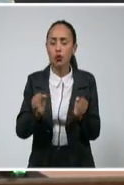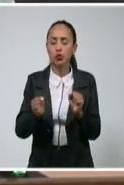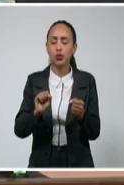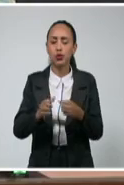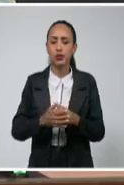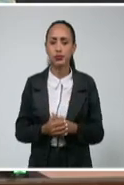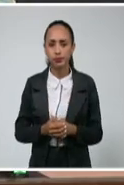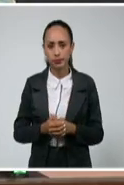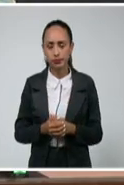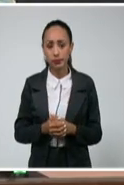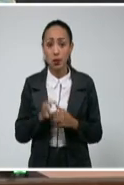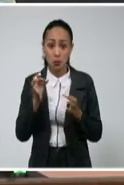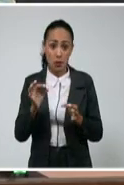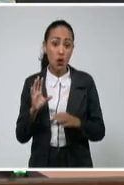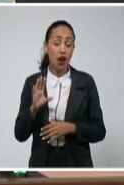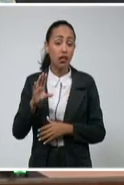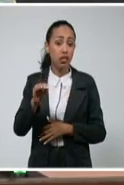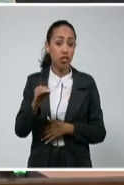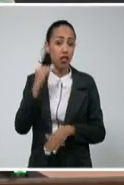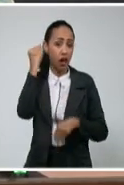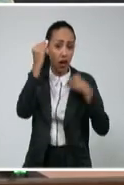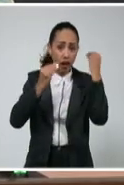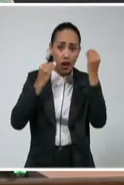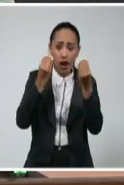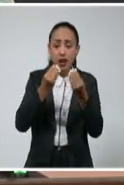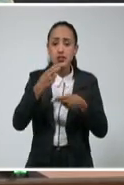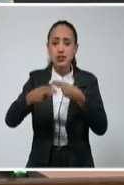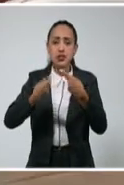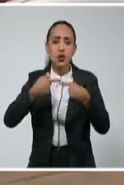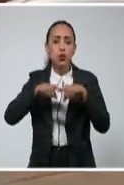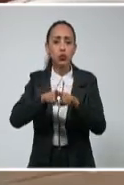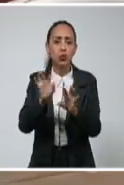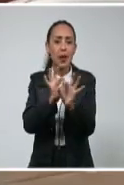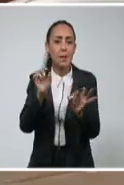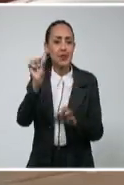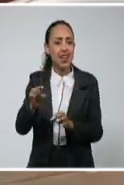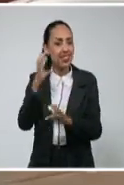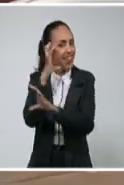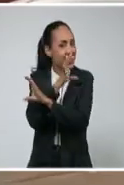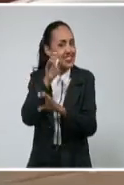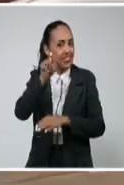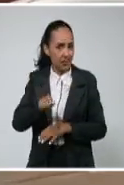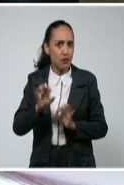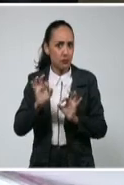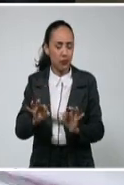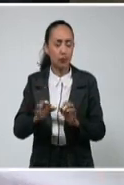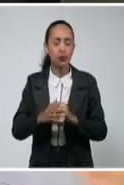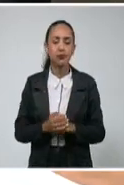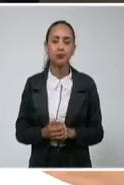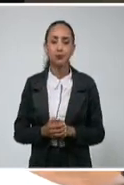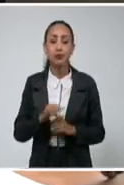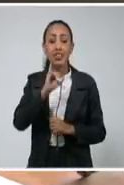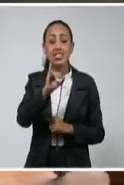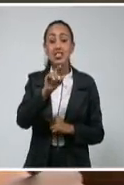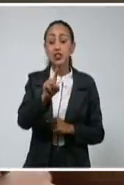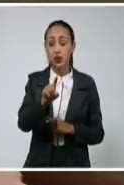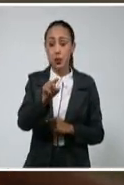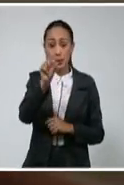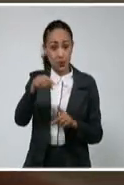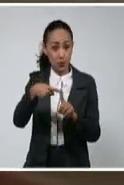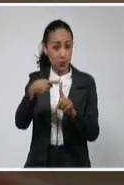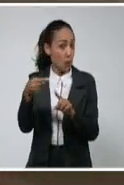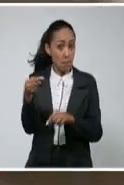la evaluación que se ha realizado con los expertos y científicos. Con 51 nuevos positivos menos que el jueves